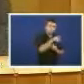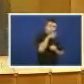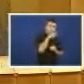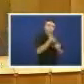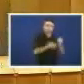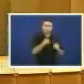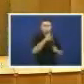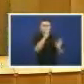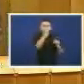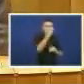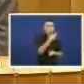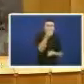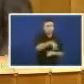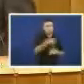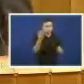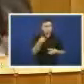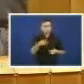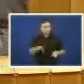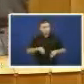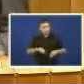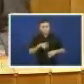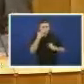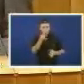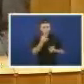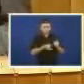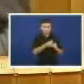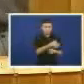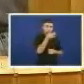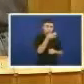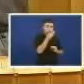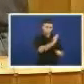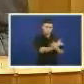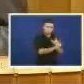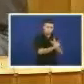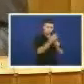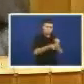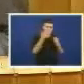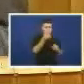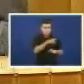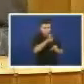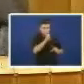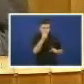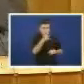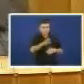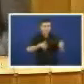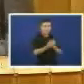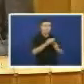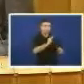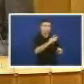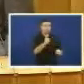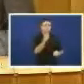que teño que recoñecer que pouco se pode aprender dunha oposición que mesmo lle vota a culpa ou